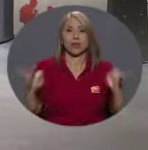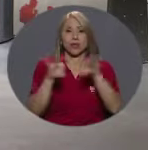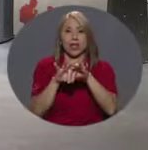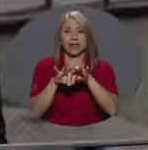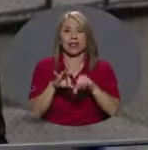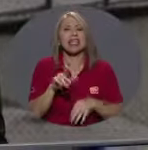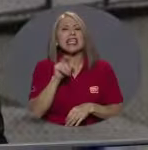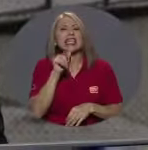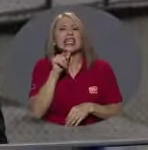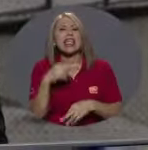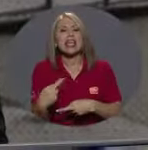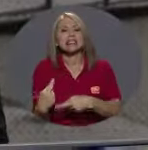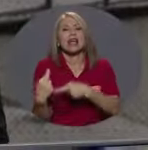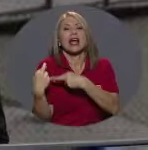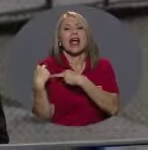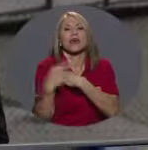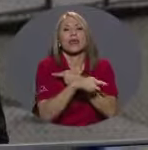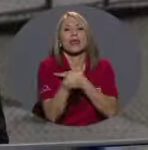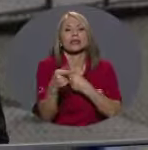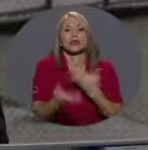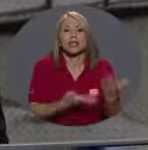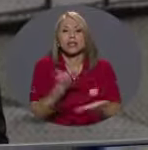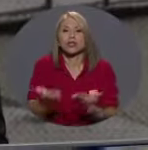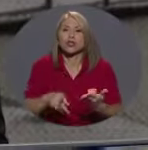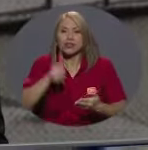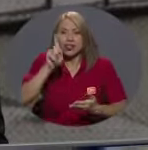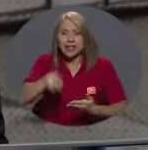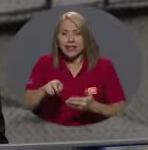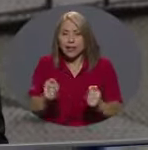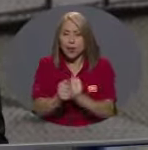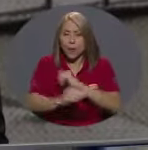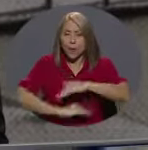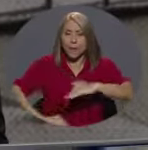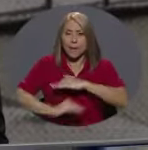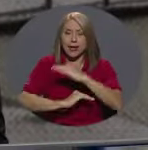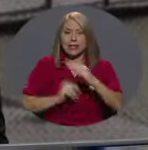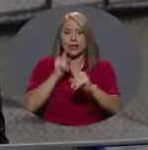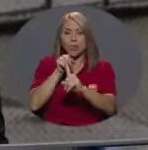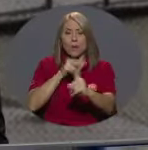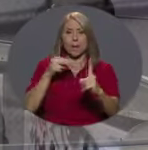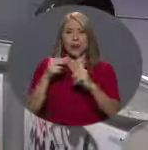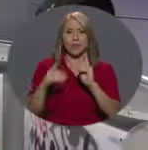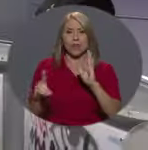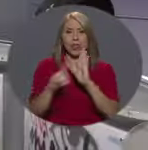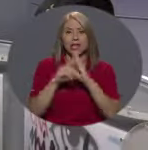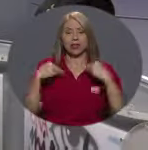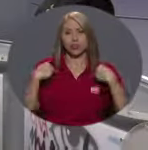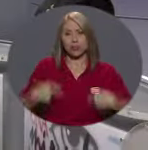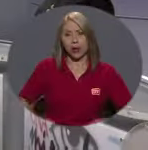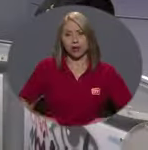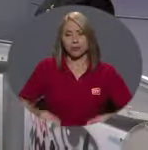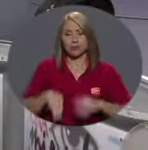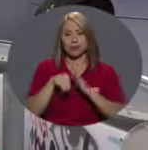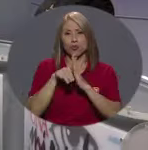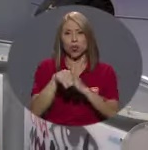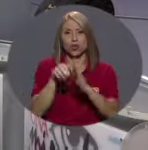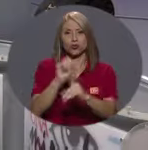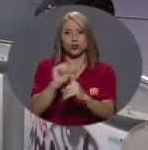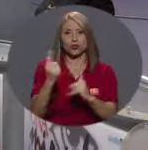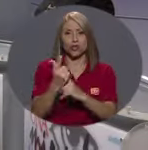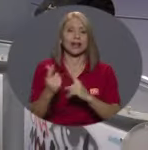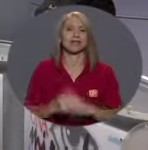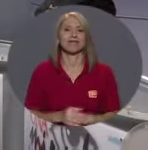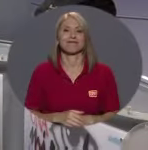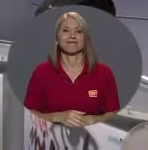¿Quién está a cargo de esos servicios? Pues tiene que moverse desde un paradigma de derechos humanos, desde un modelo social, ¿verdad?